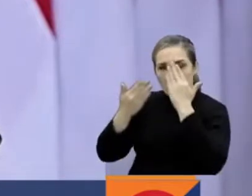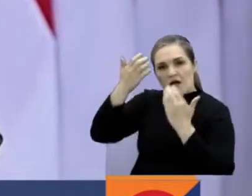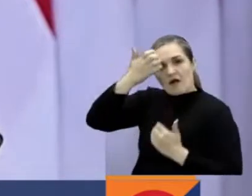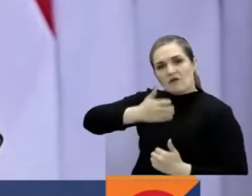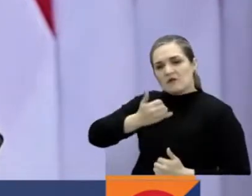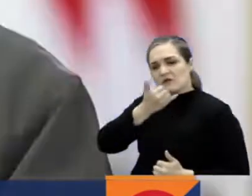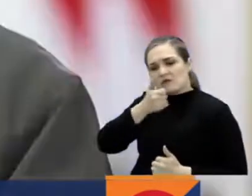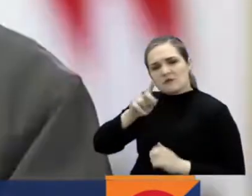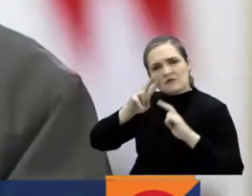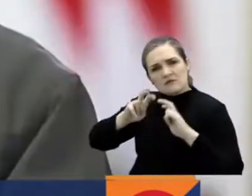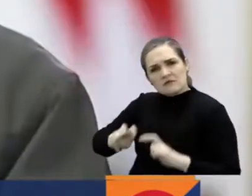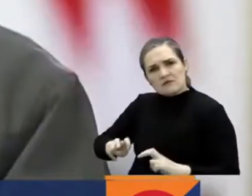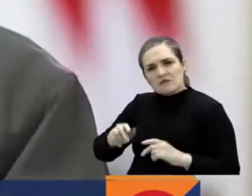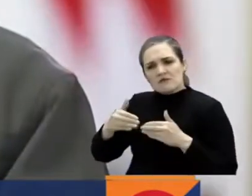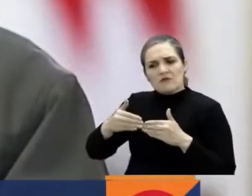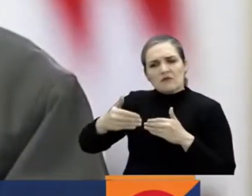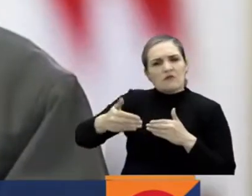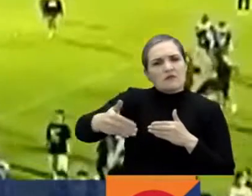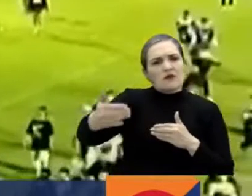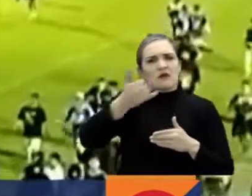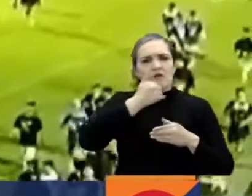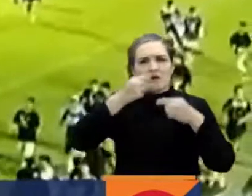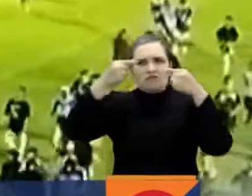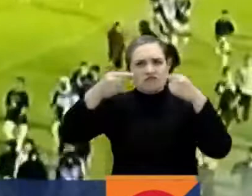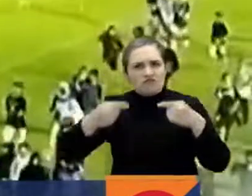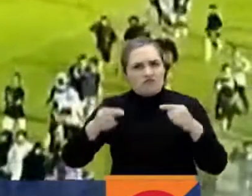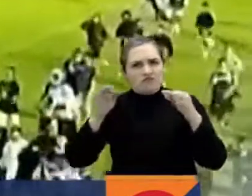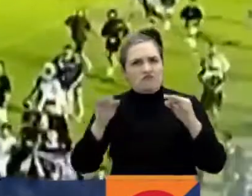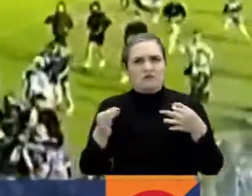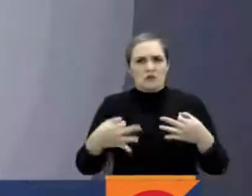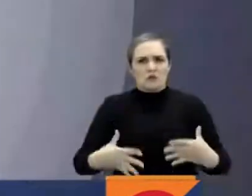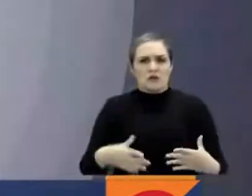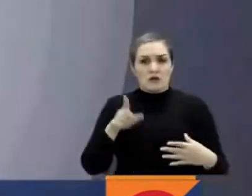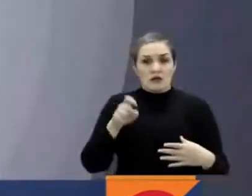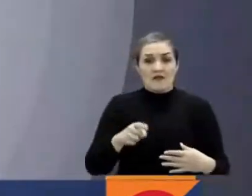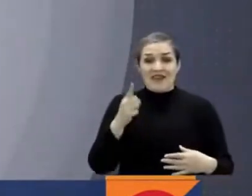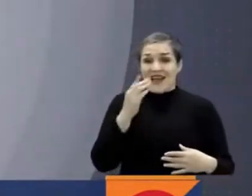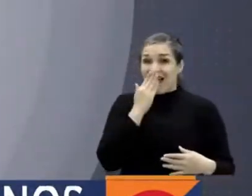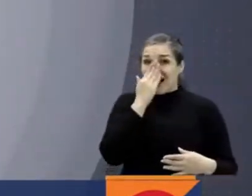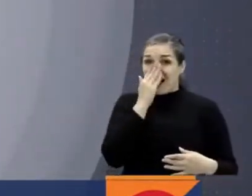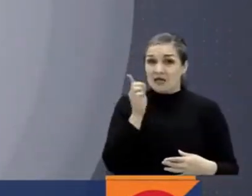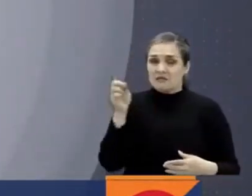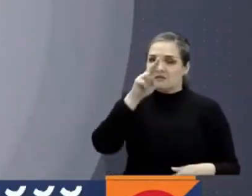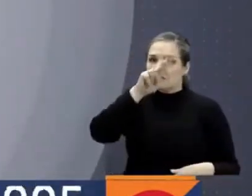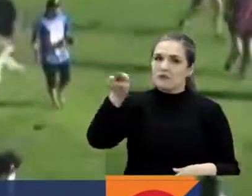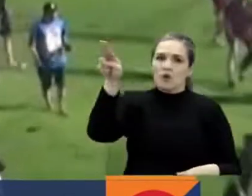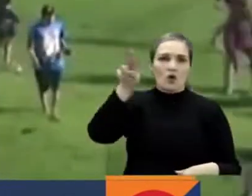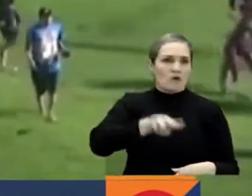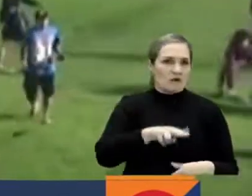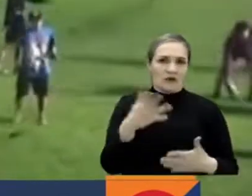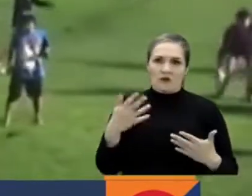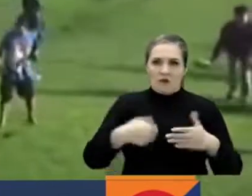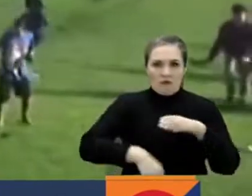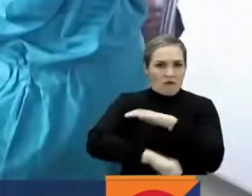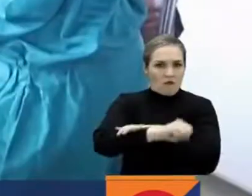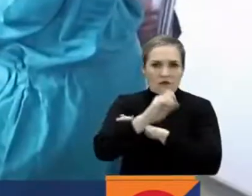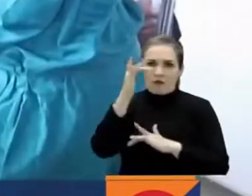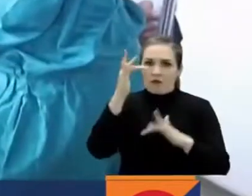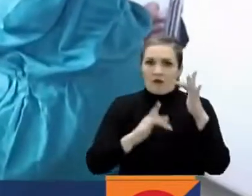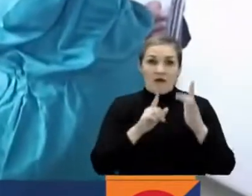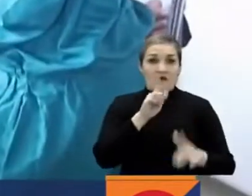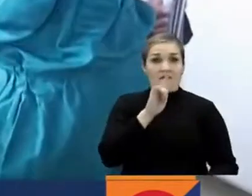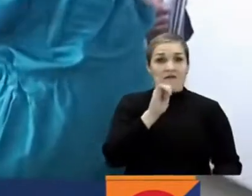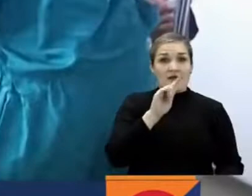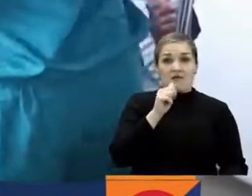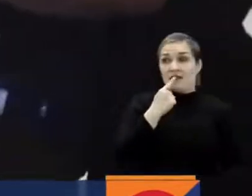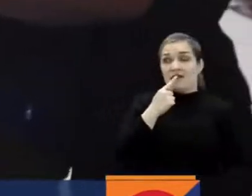exhaustiva de partidos y procedimientos de seguridad. Las respuestas con gases lacrimógenos están prohibidas en estadios de fútbol por la FIFA. El